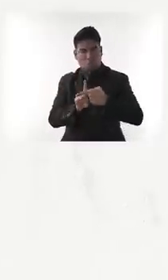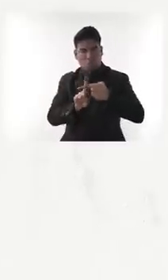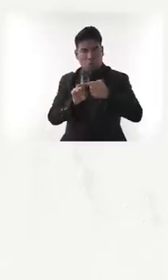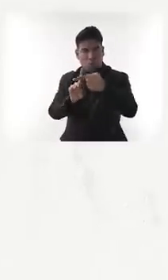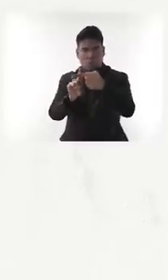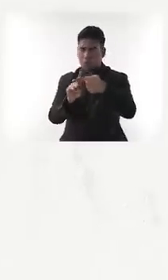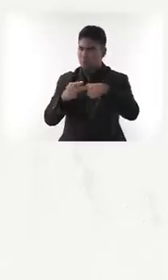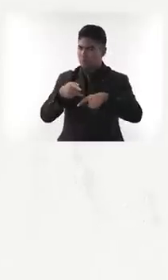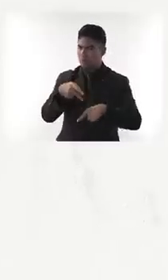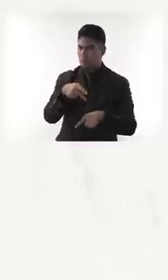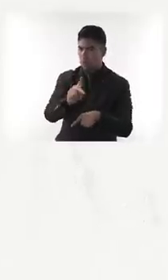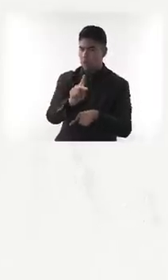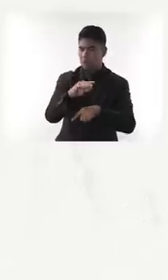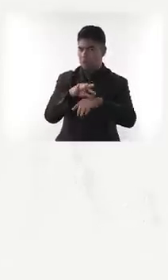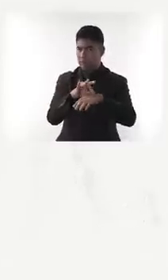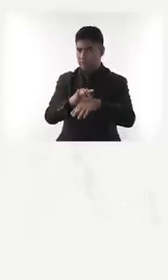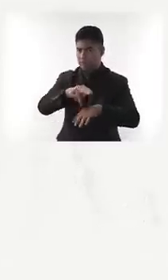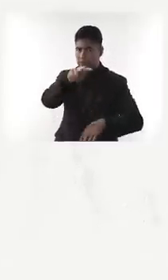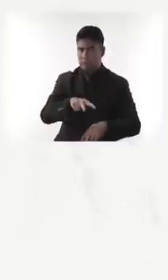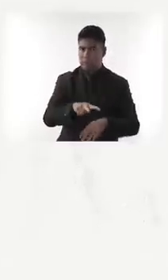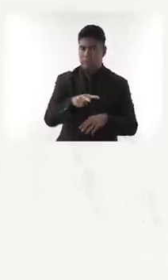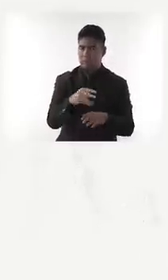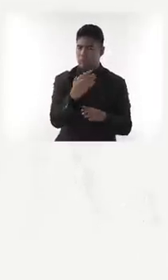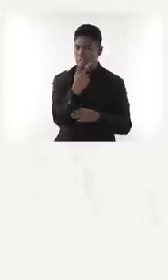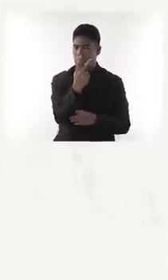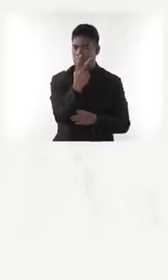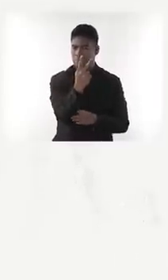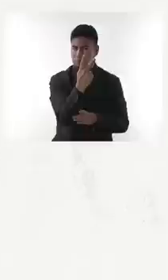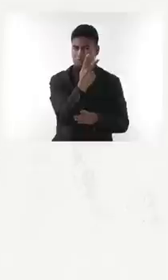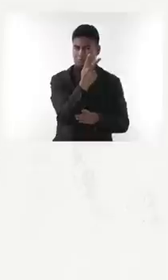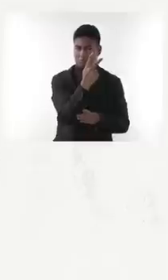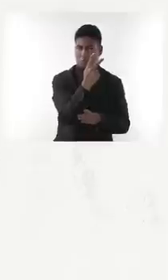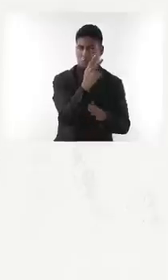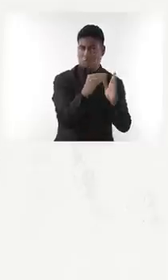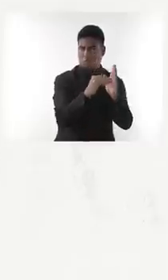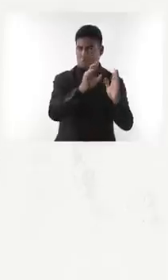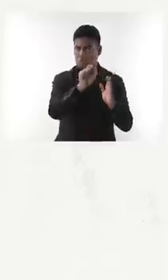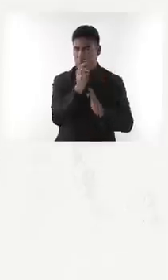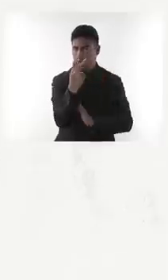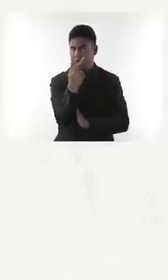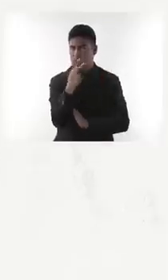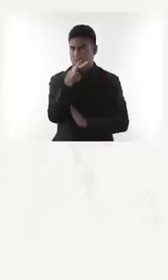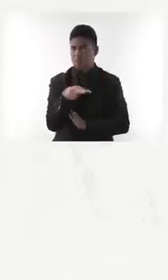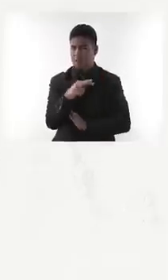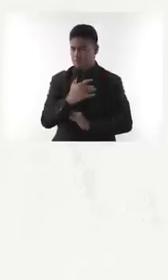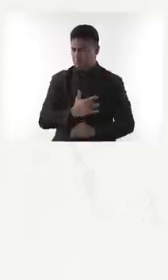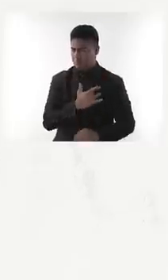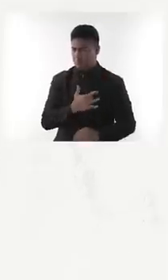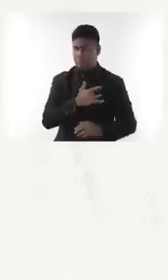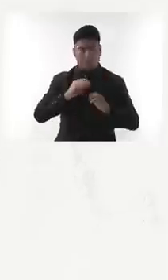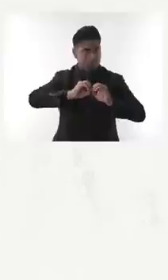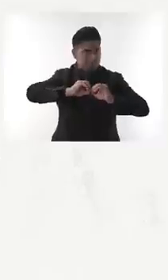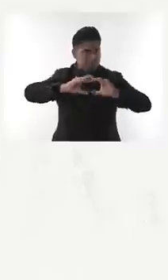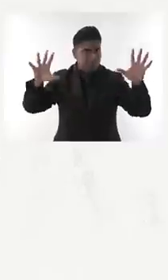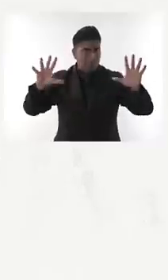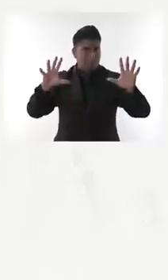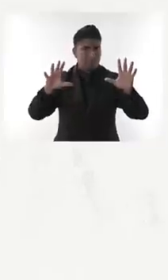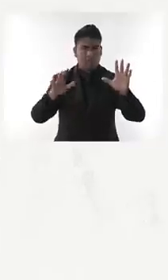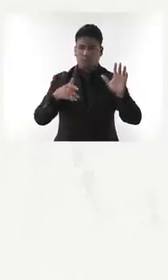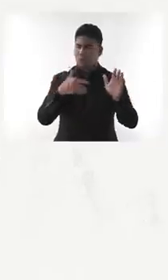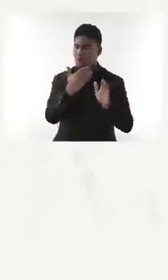que con lo que vivimos en el 2022 nos quedó claro que tenemos muchas áreas de mejora